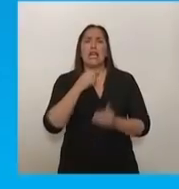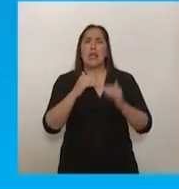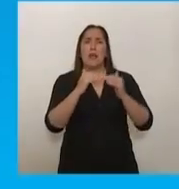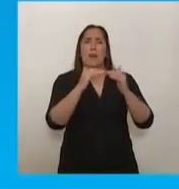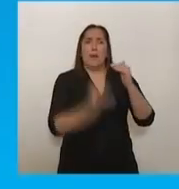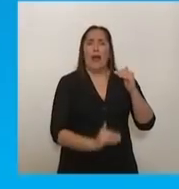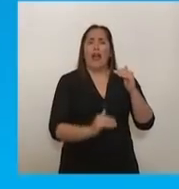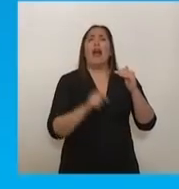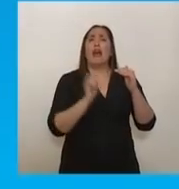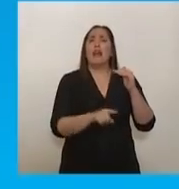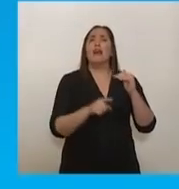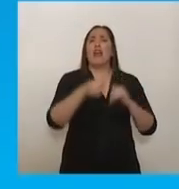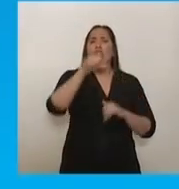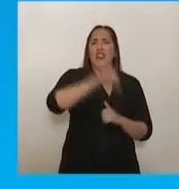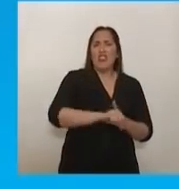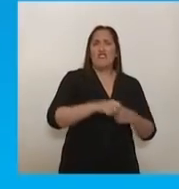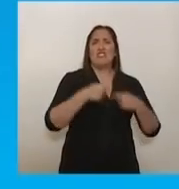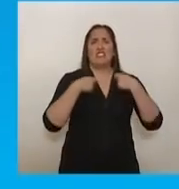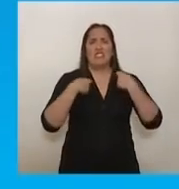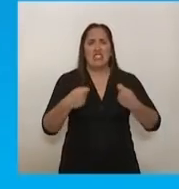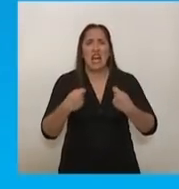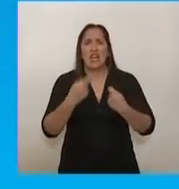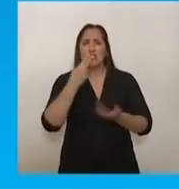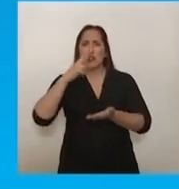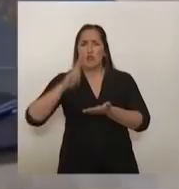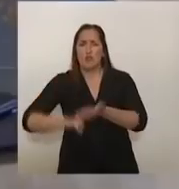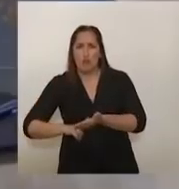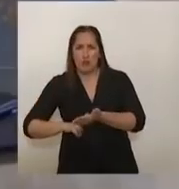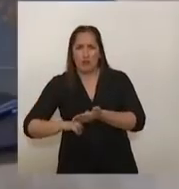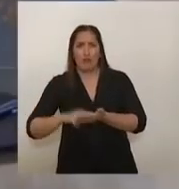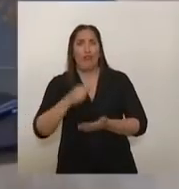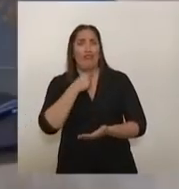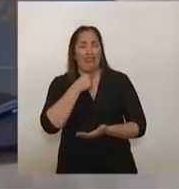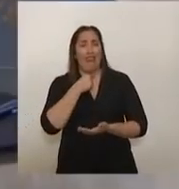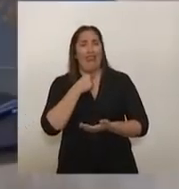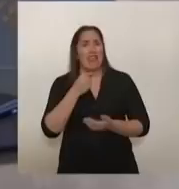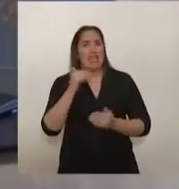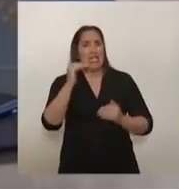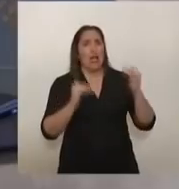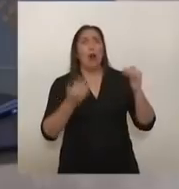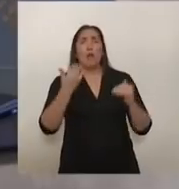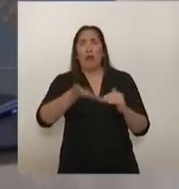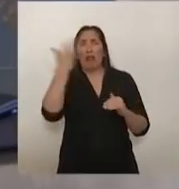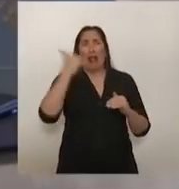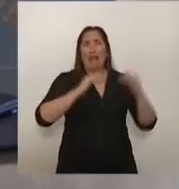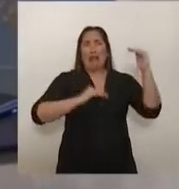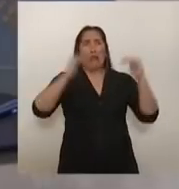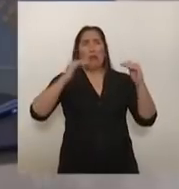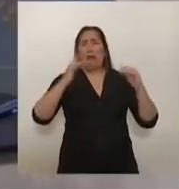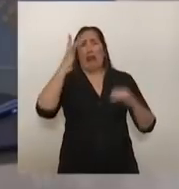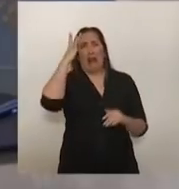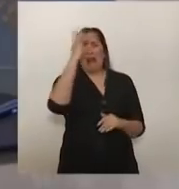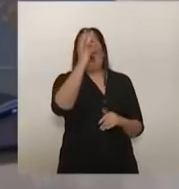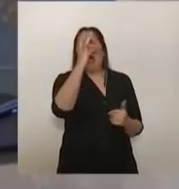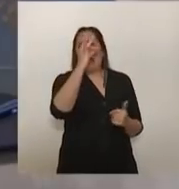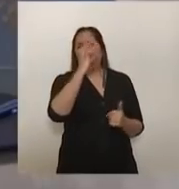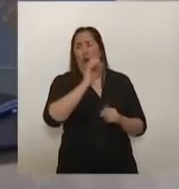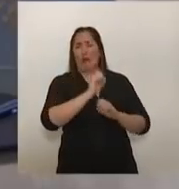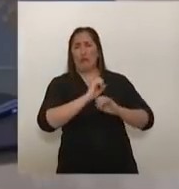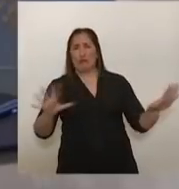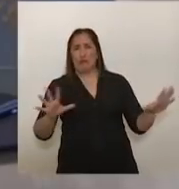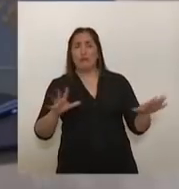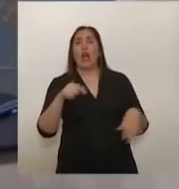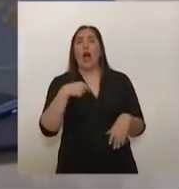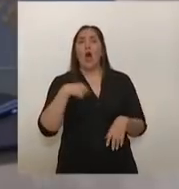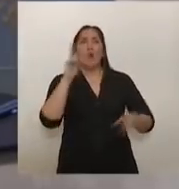el déficit, el gasto y los impuestos, que estaban todos en nivel récord. En los 3 logramos frenar